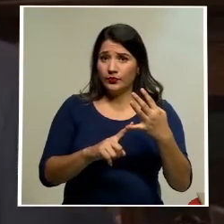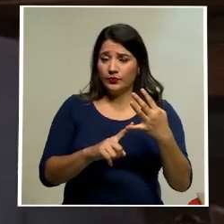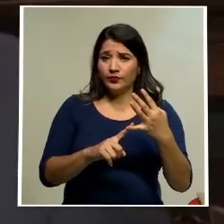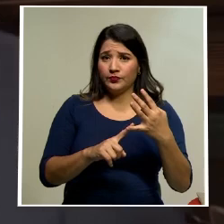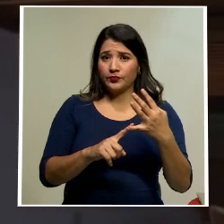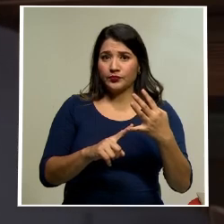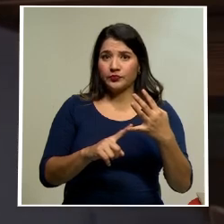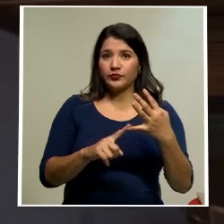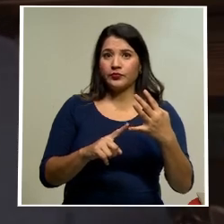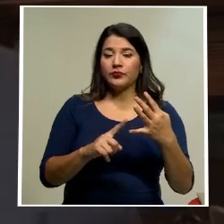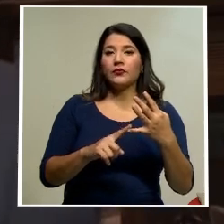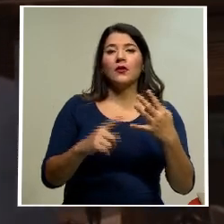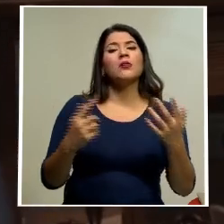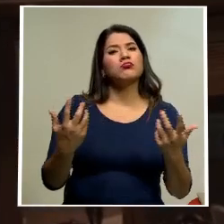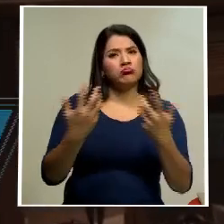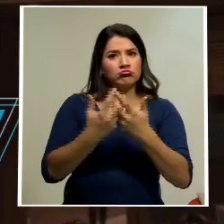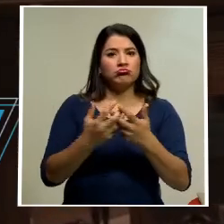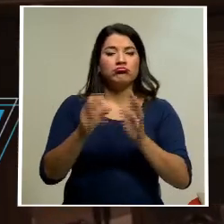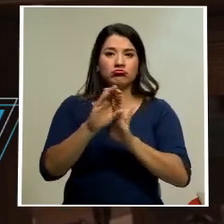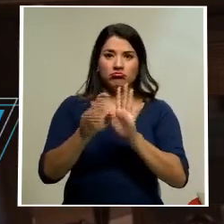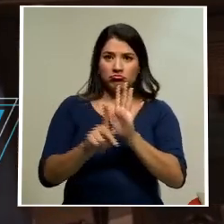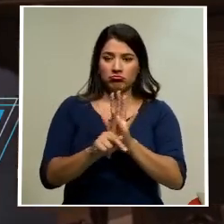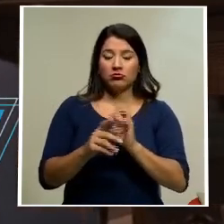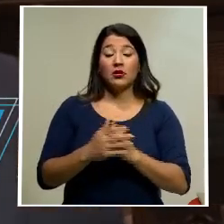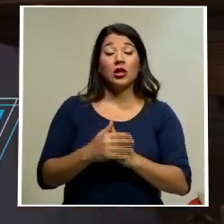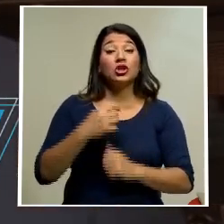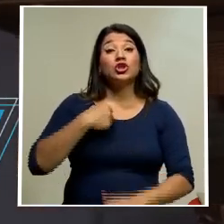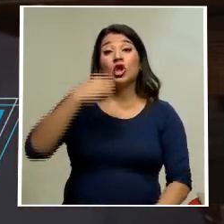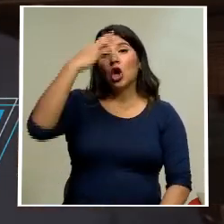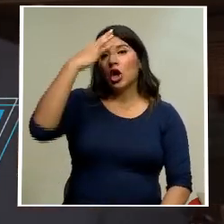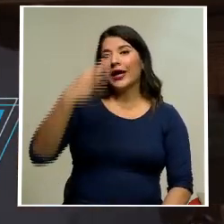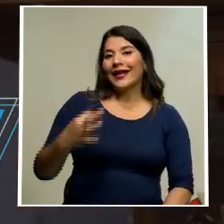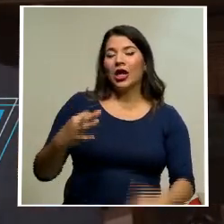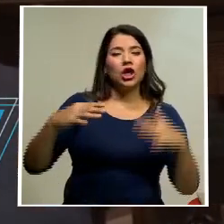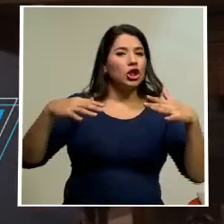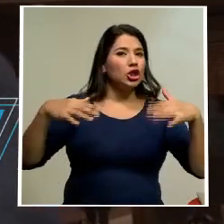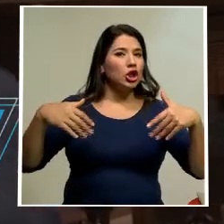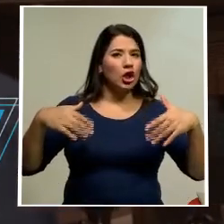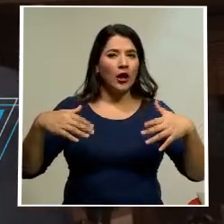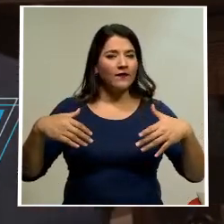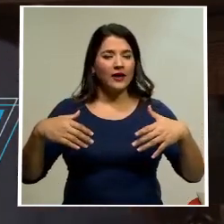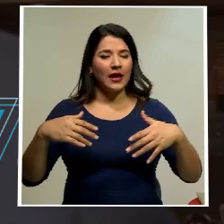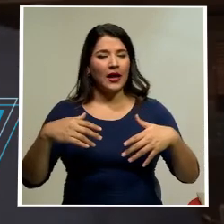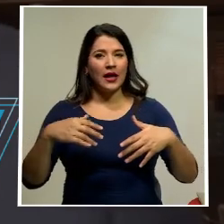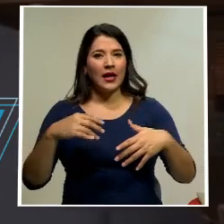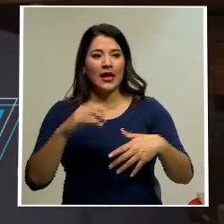tema no va a terminar aquí. Creo que diversas organizaciones de defensa de los derechos humanos van a llevar